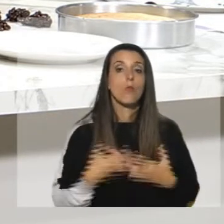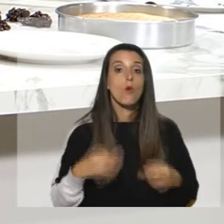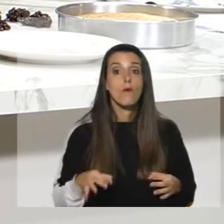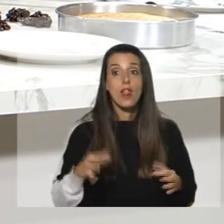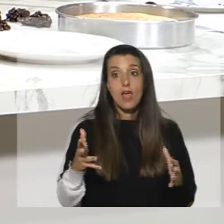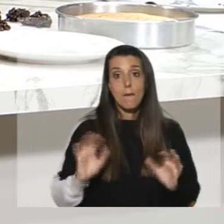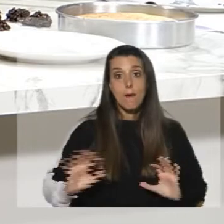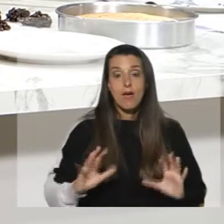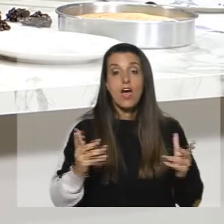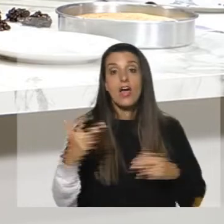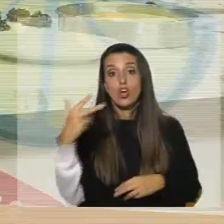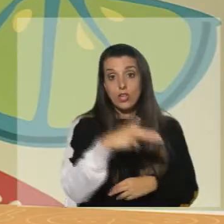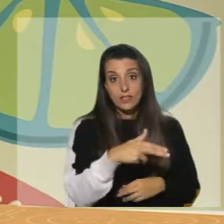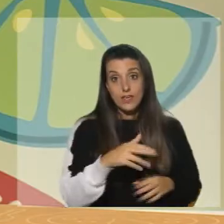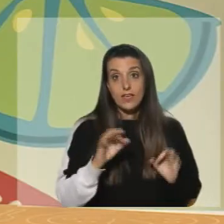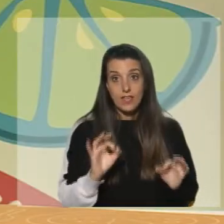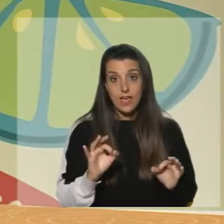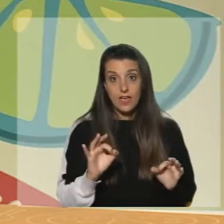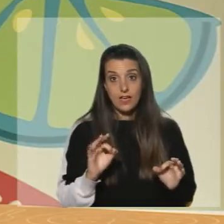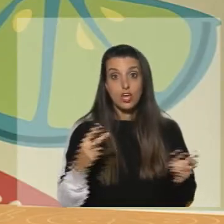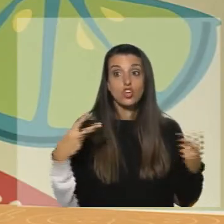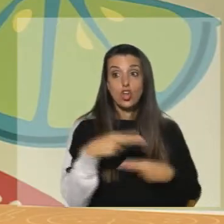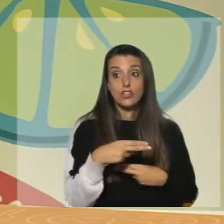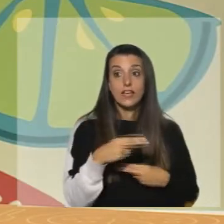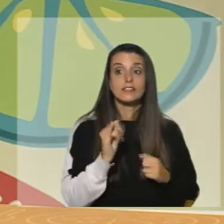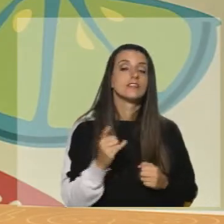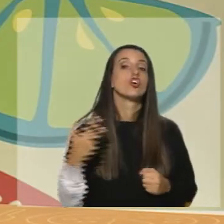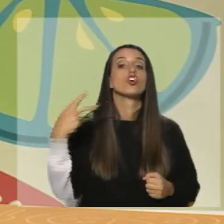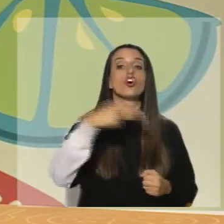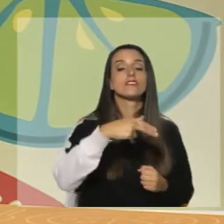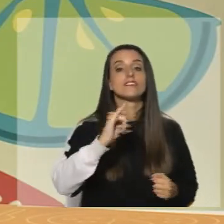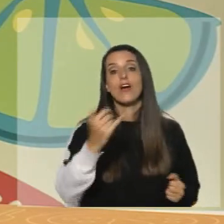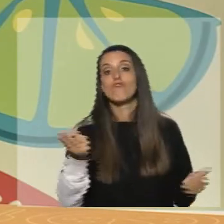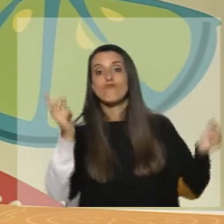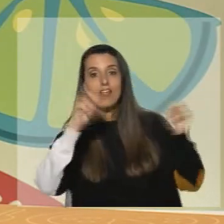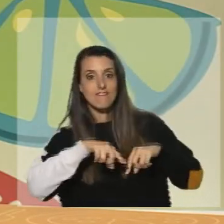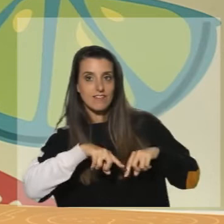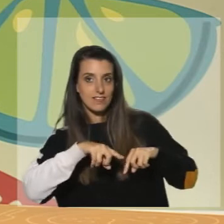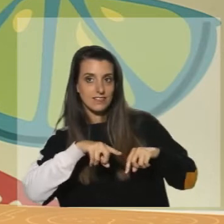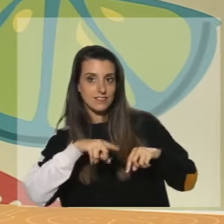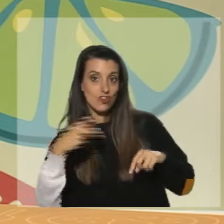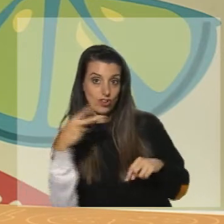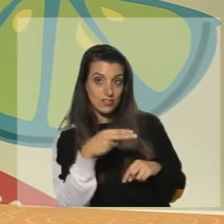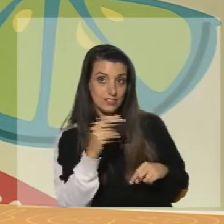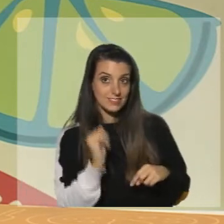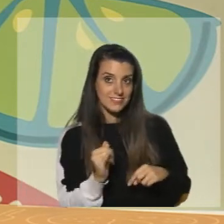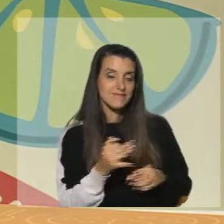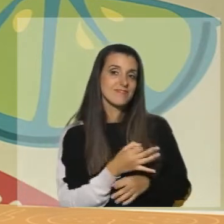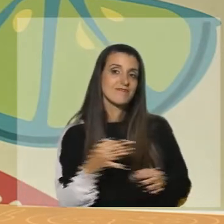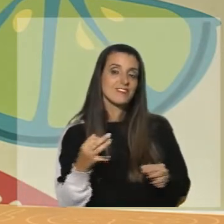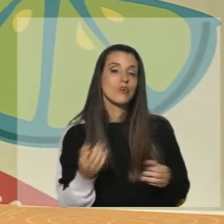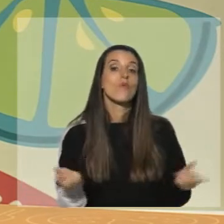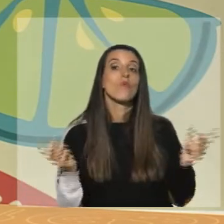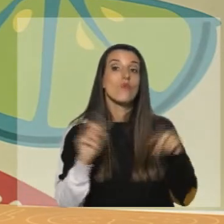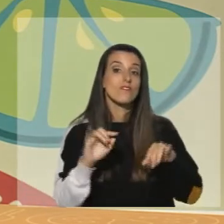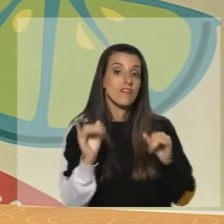armando los rocosos, vamos a una tanda, ¿te parece, perfecto, Mari? ¿Sí? Vamos, perfecto, a ir a una tanda, entonces, y de regreso, ¿sí? ¿Vamos a una tanda? Perfecto. Y de